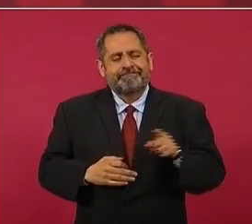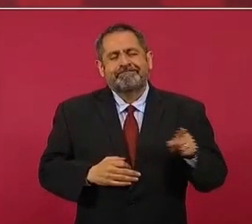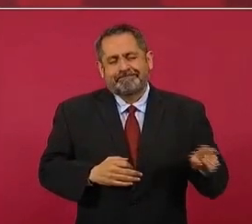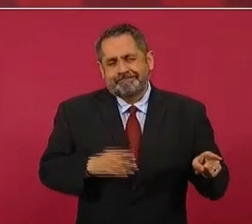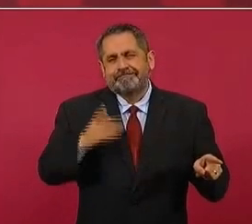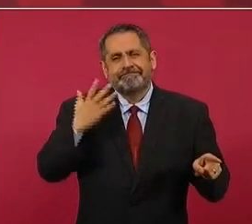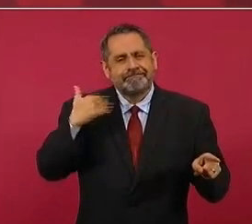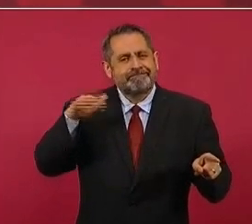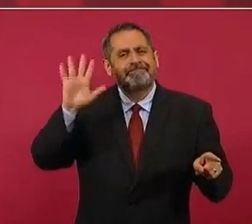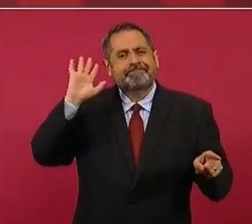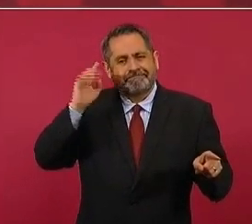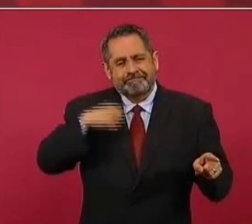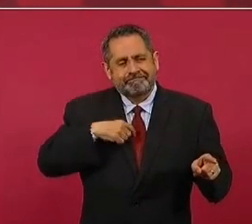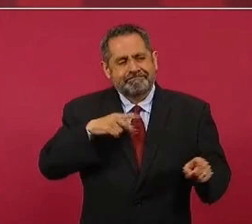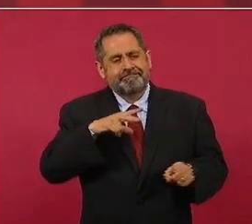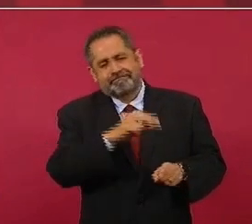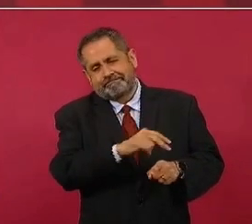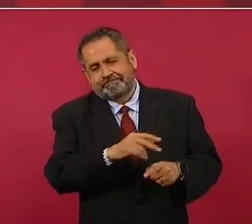habla de que